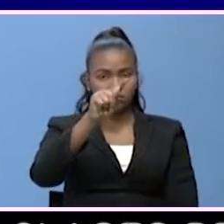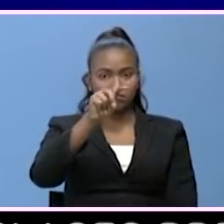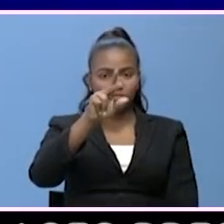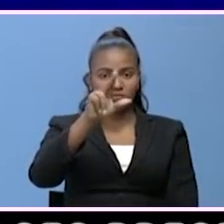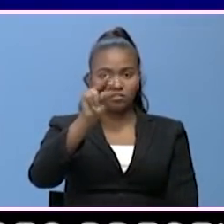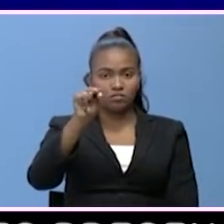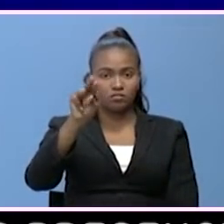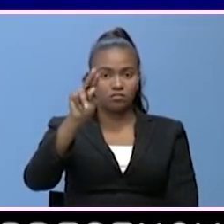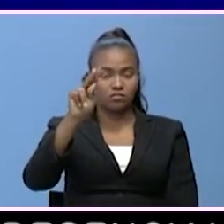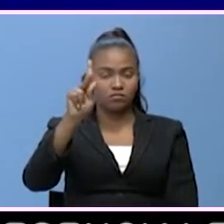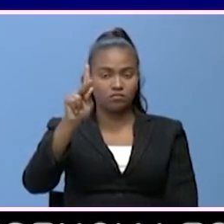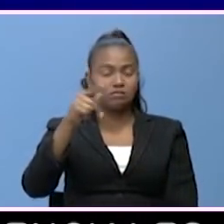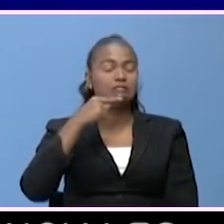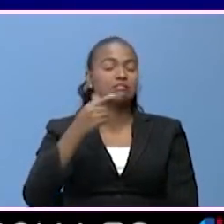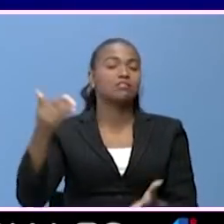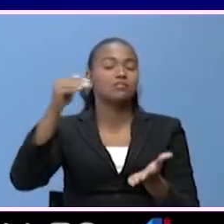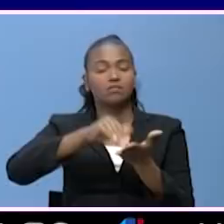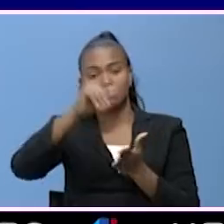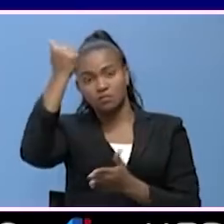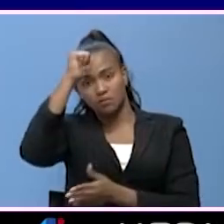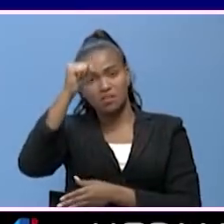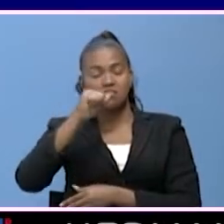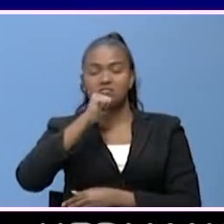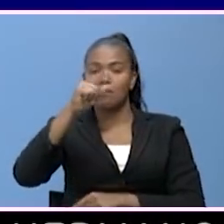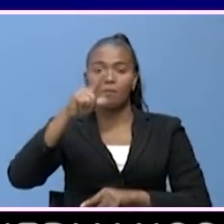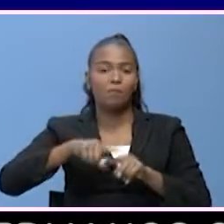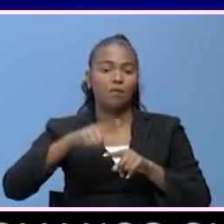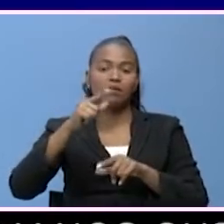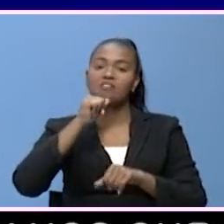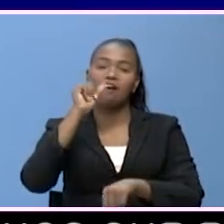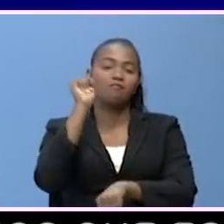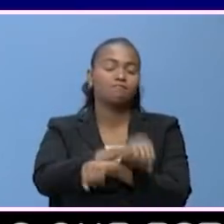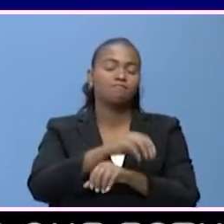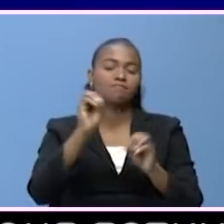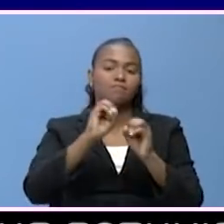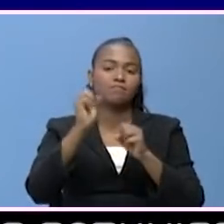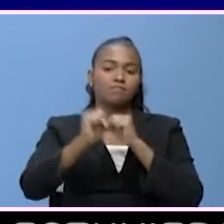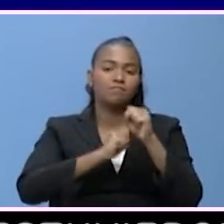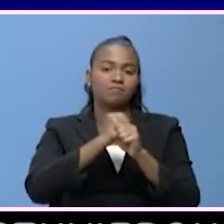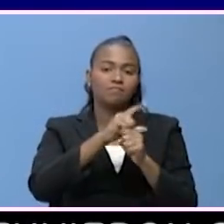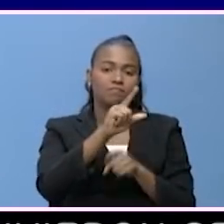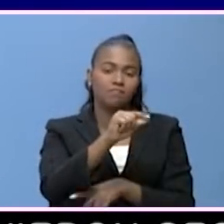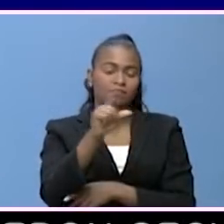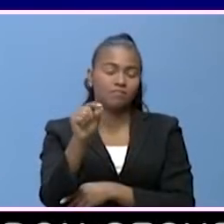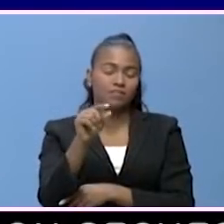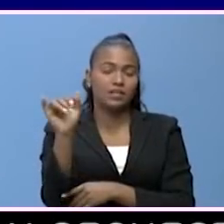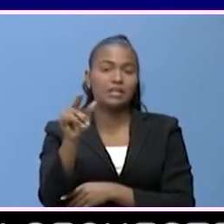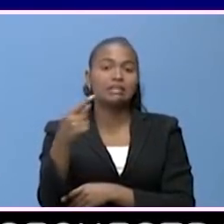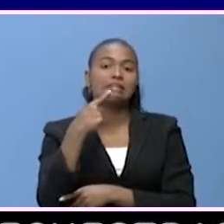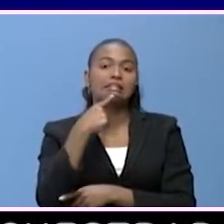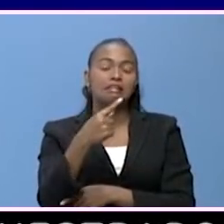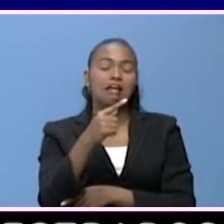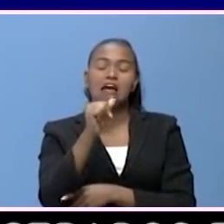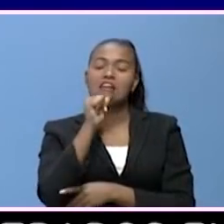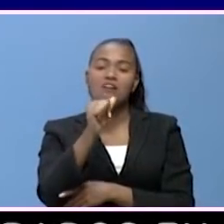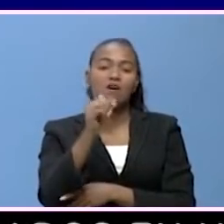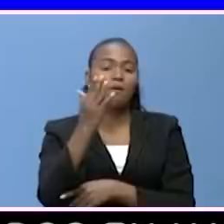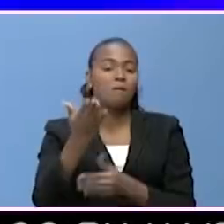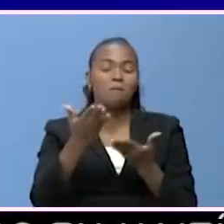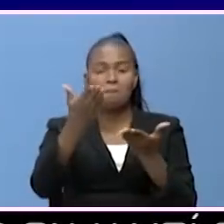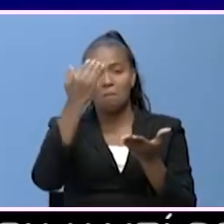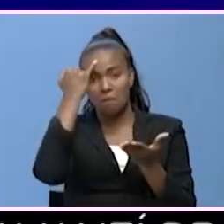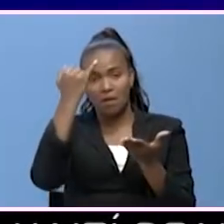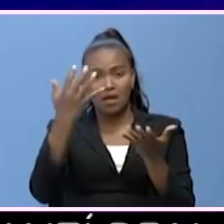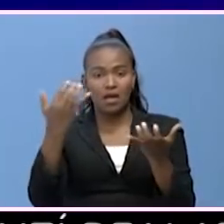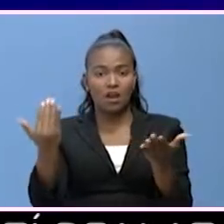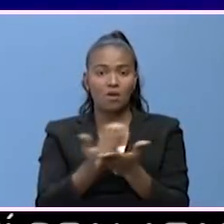Trump, reafirmó el domingo que no fue derrotado en las urnas en el 2020 y aseguró que no se propone crear